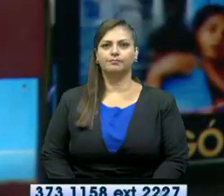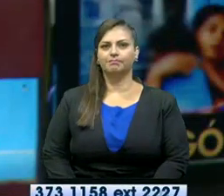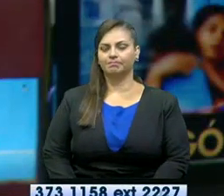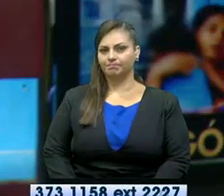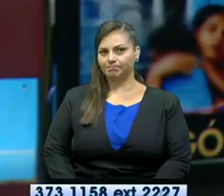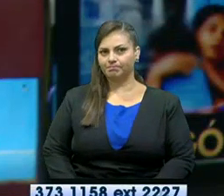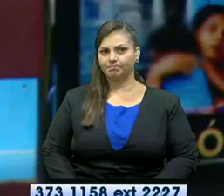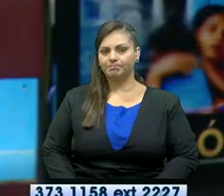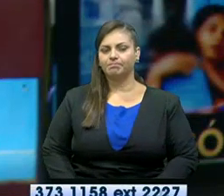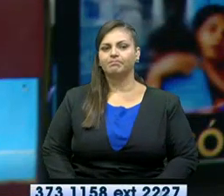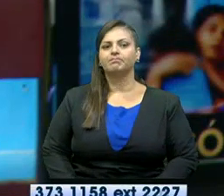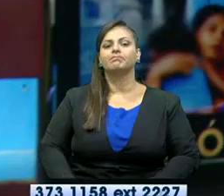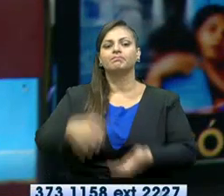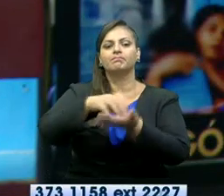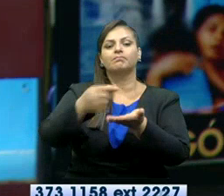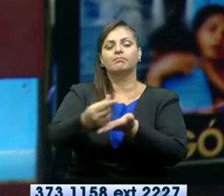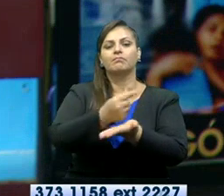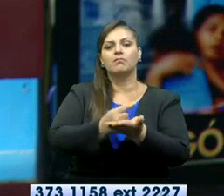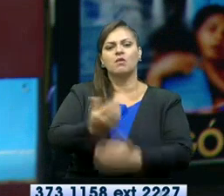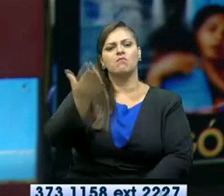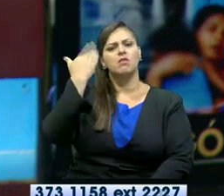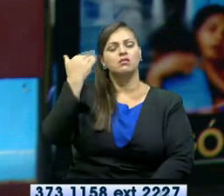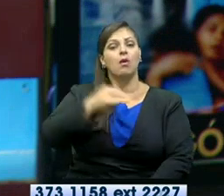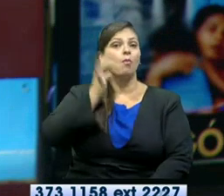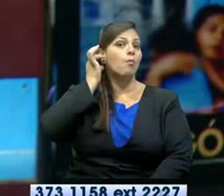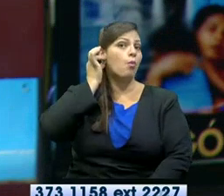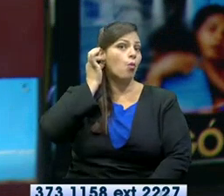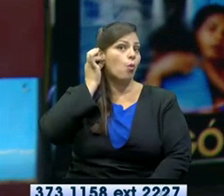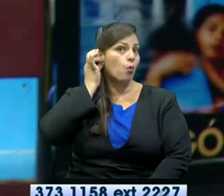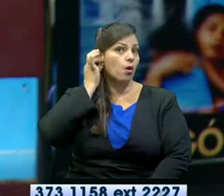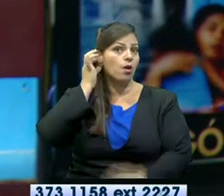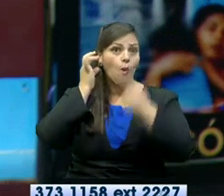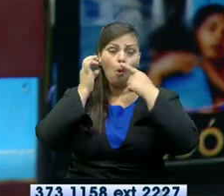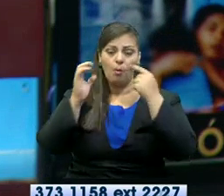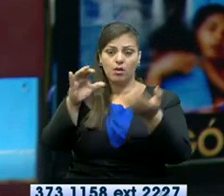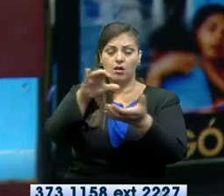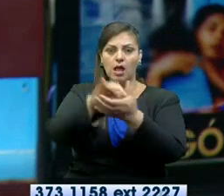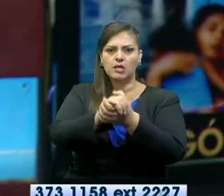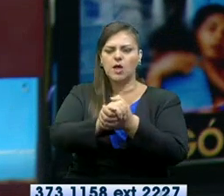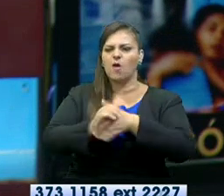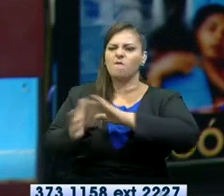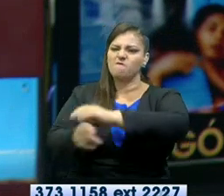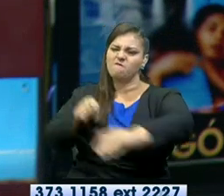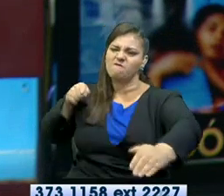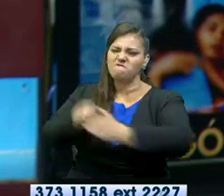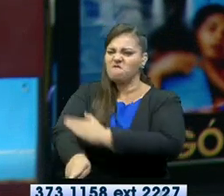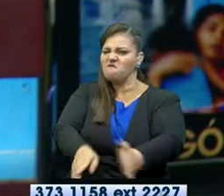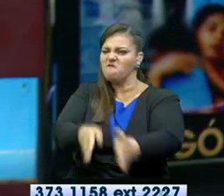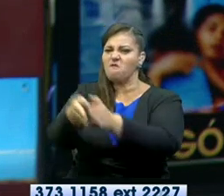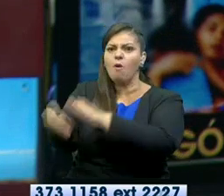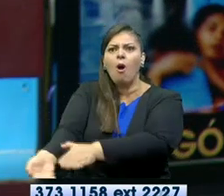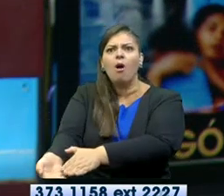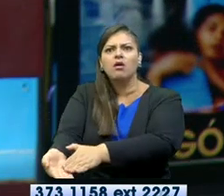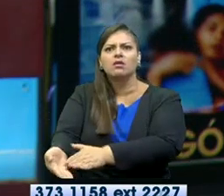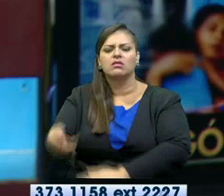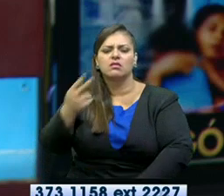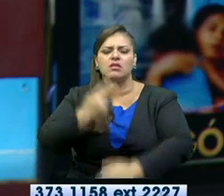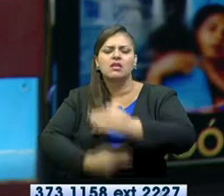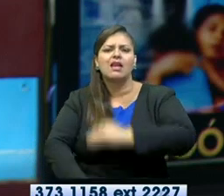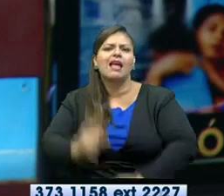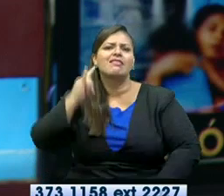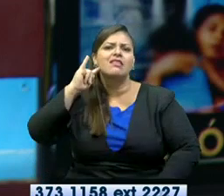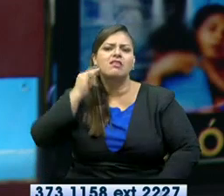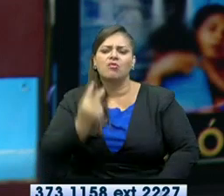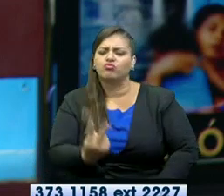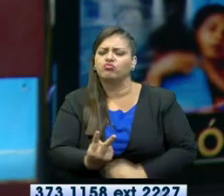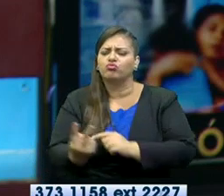El MIES entregó varias donaciones a los abuelitos de dos niñas cuya madre fue asesinada hace varios meses en un